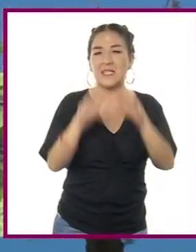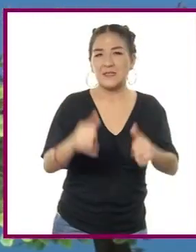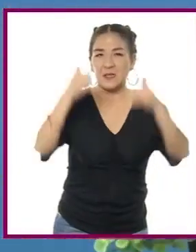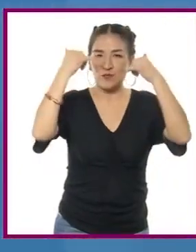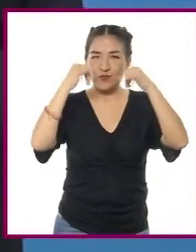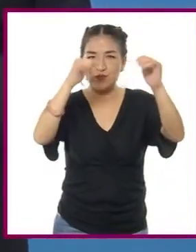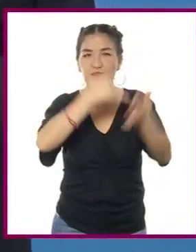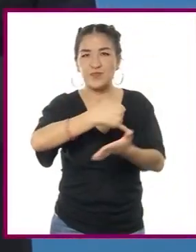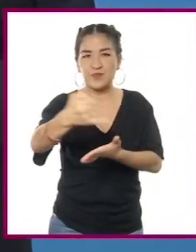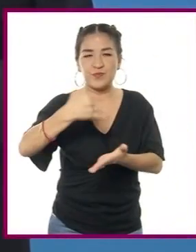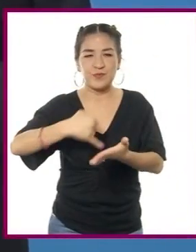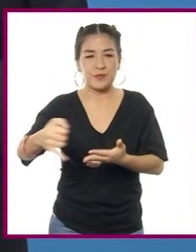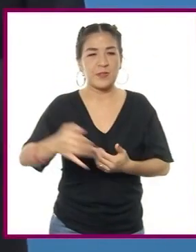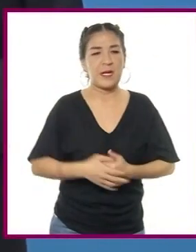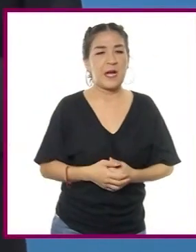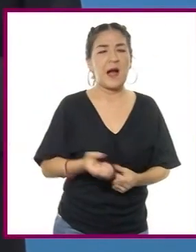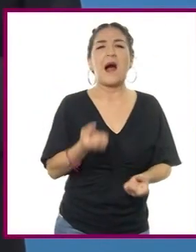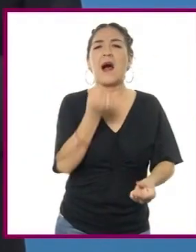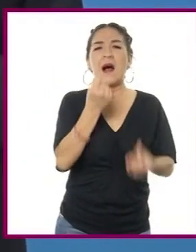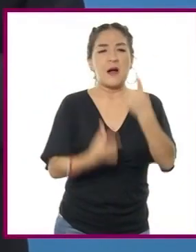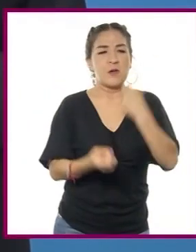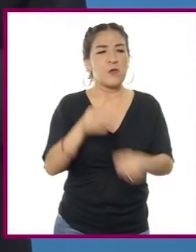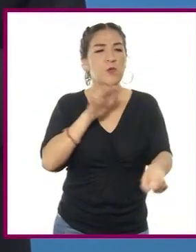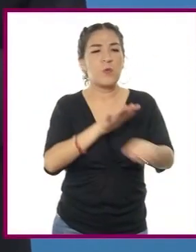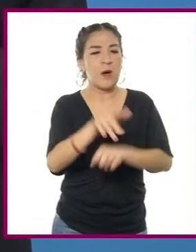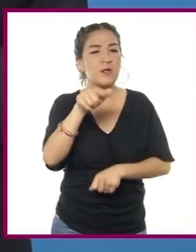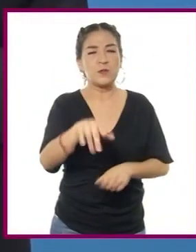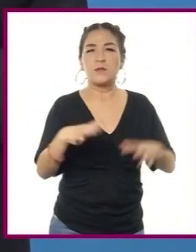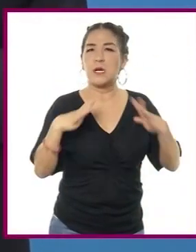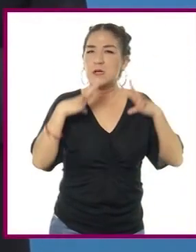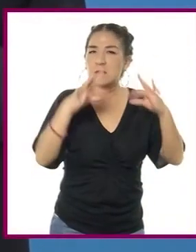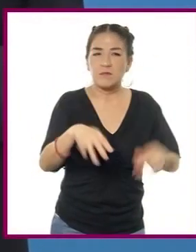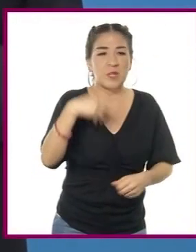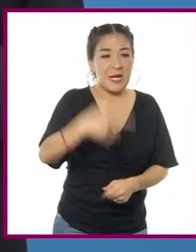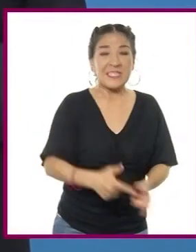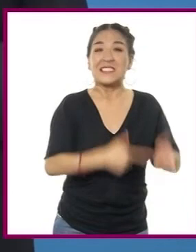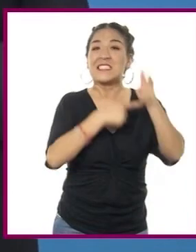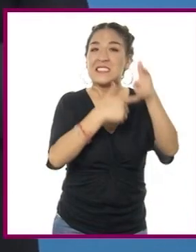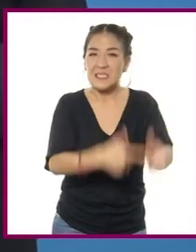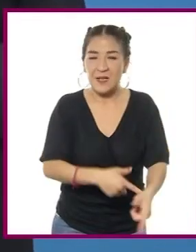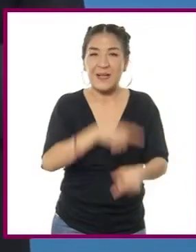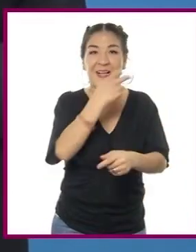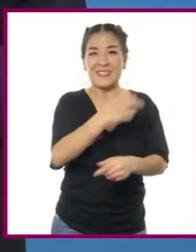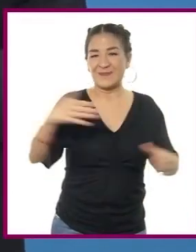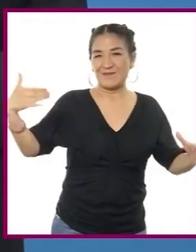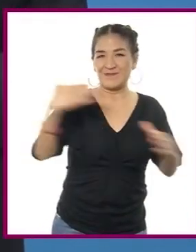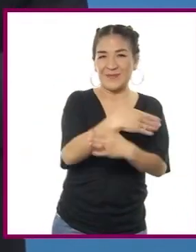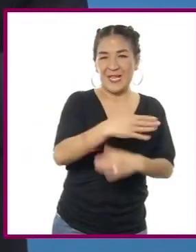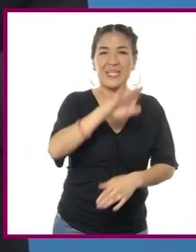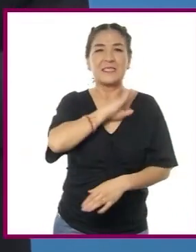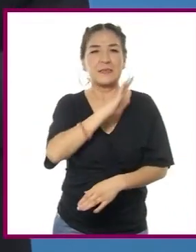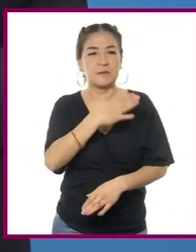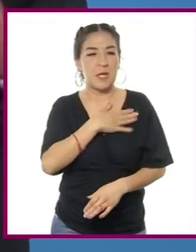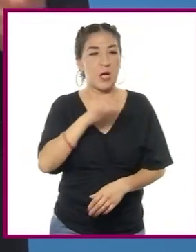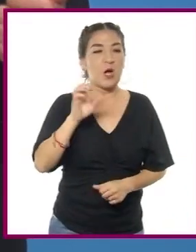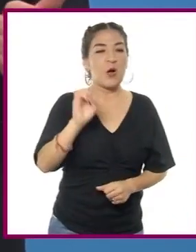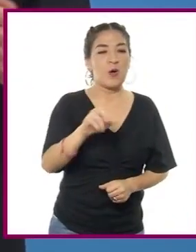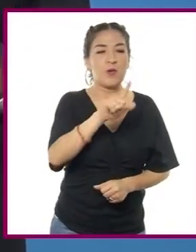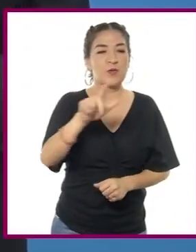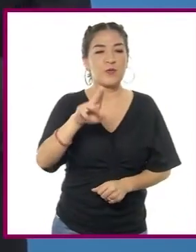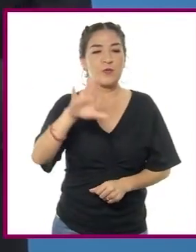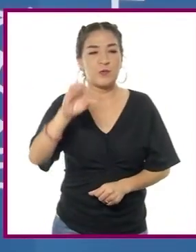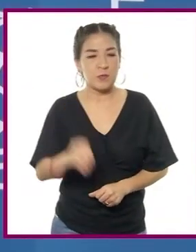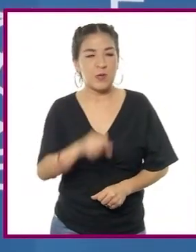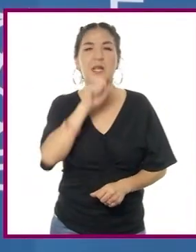agropecuarias. Algunos de los productos originarios que se continuaron cultivando tras la conquista fueron el oyuco y la